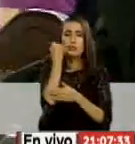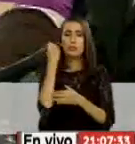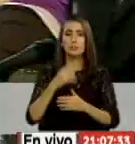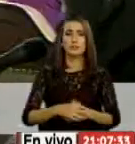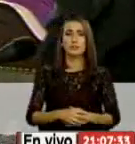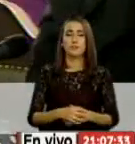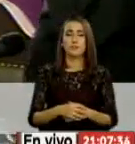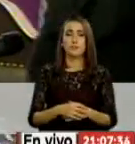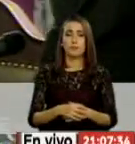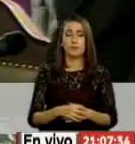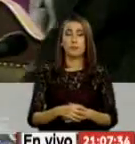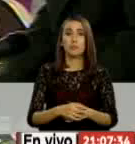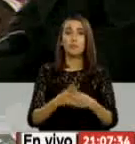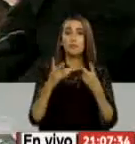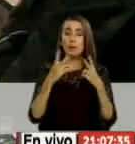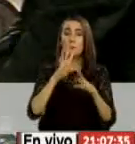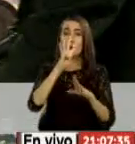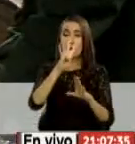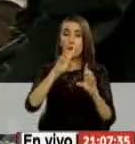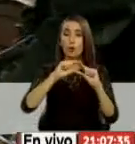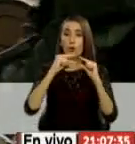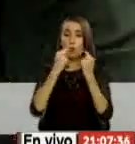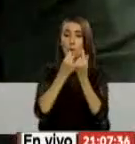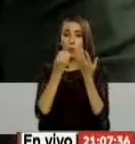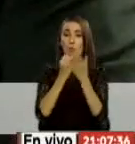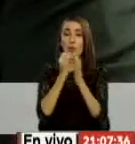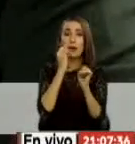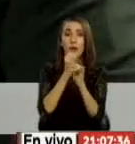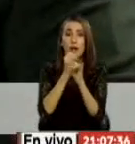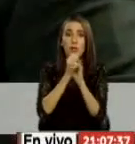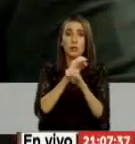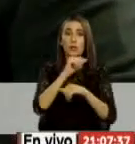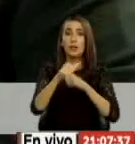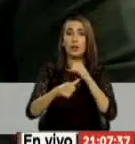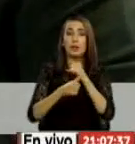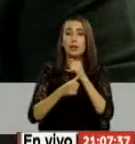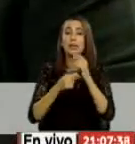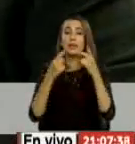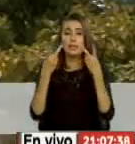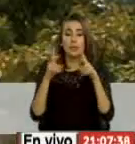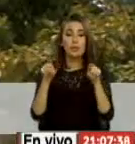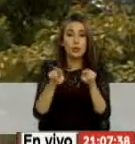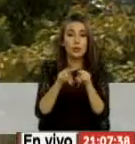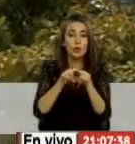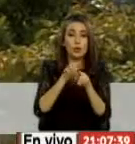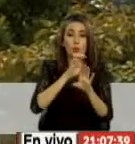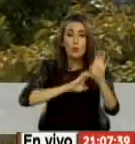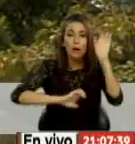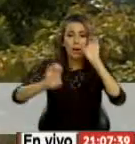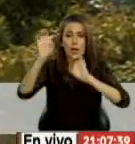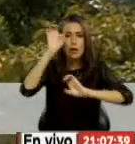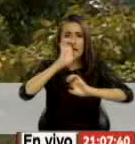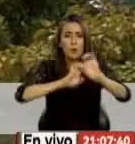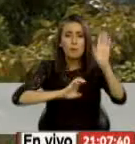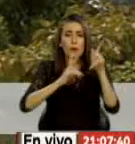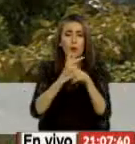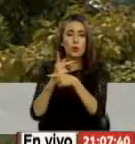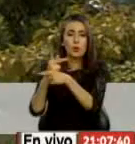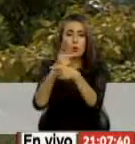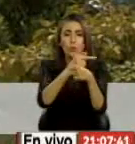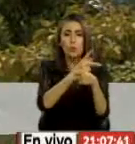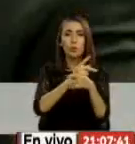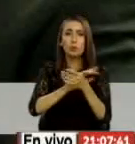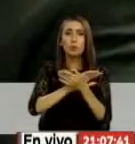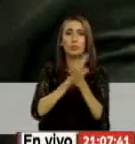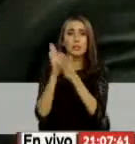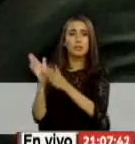También intervinieron delegados de 4 entidades de control, incluso un superintendente. Se oponen a ser evaluados por un consejo de participación